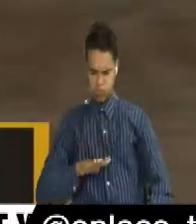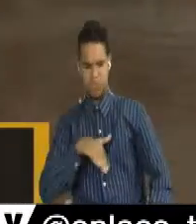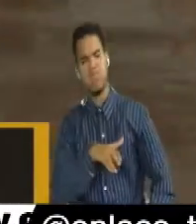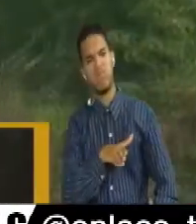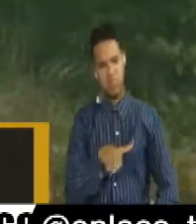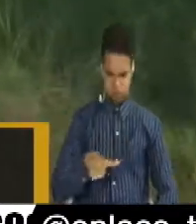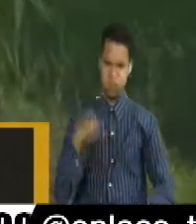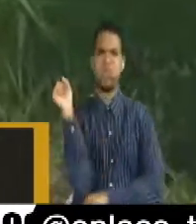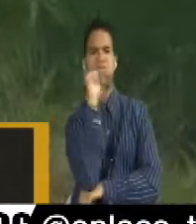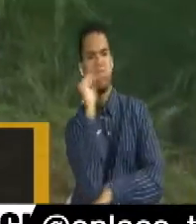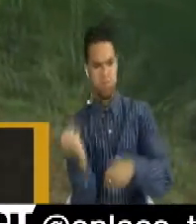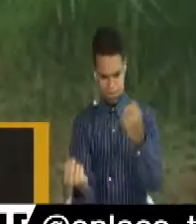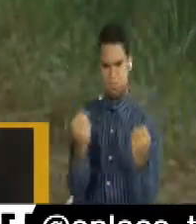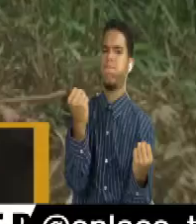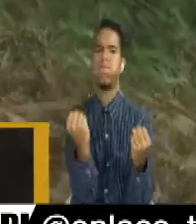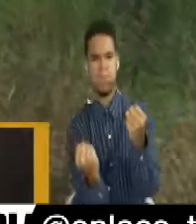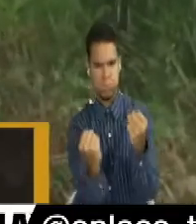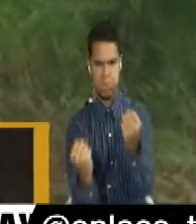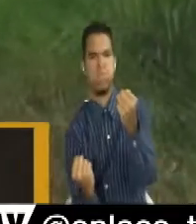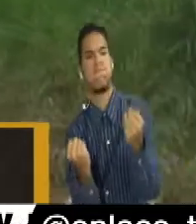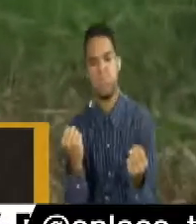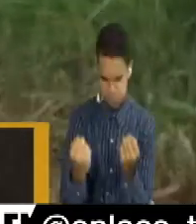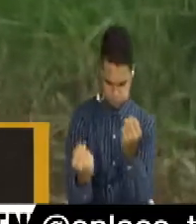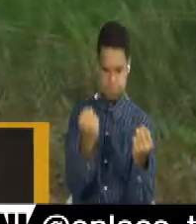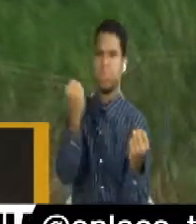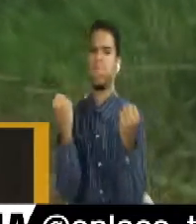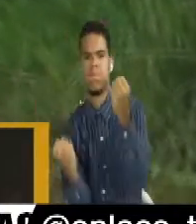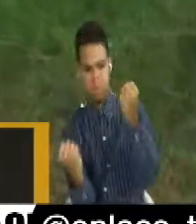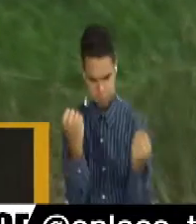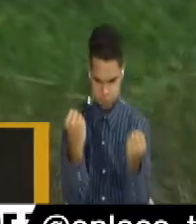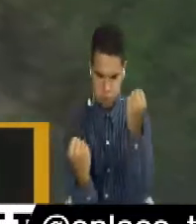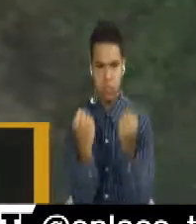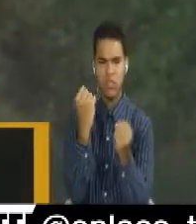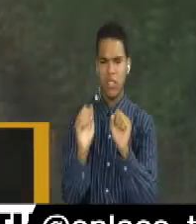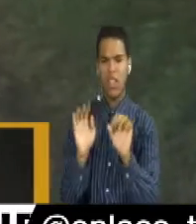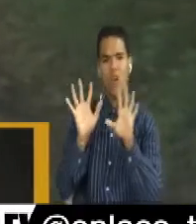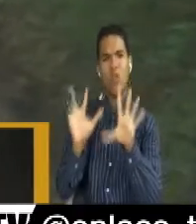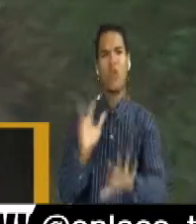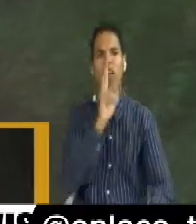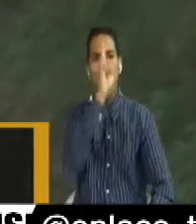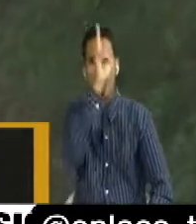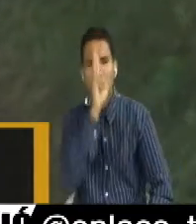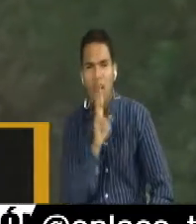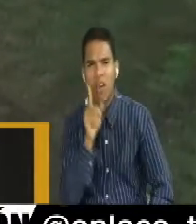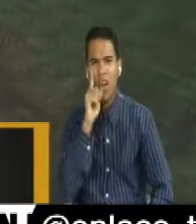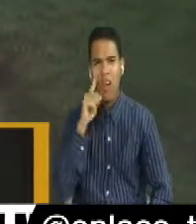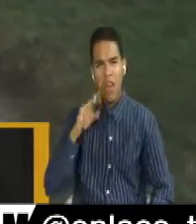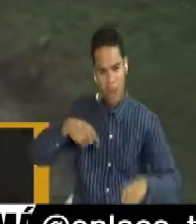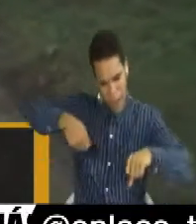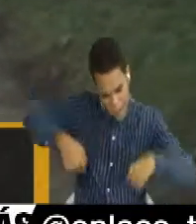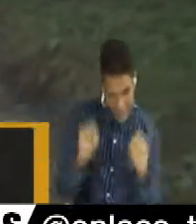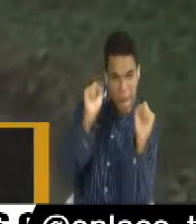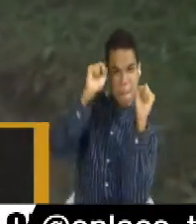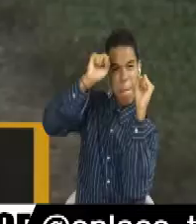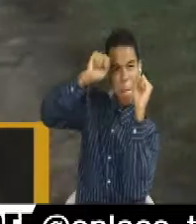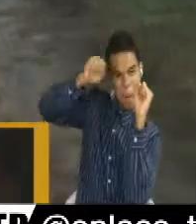de maniobras para salir de ellos. Más que una vía, parece un campo para practicar rally o motocross.